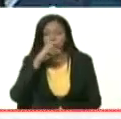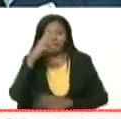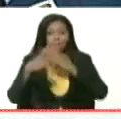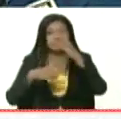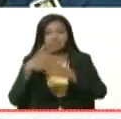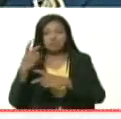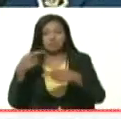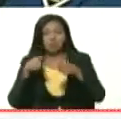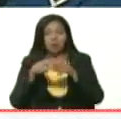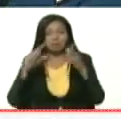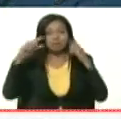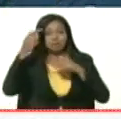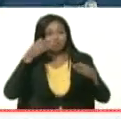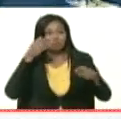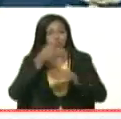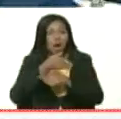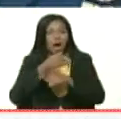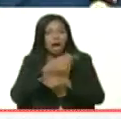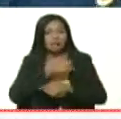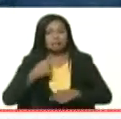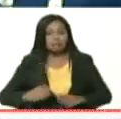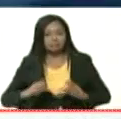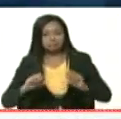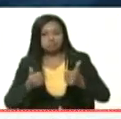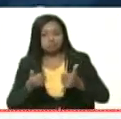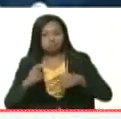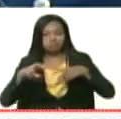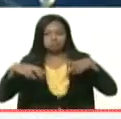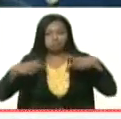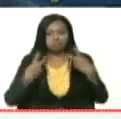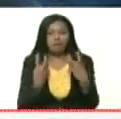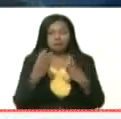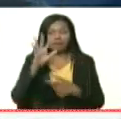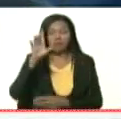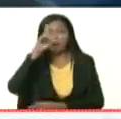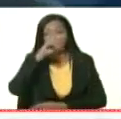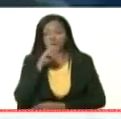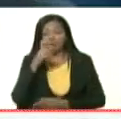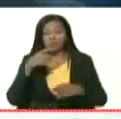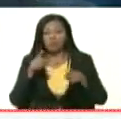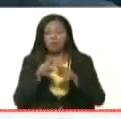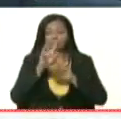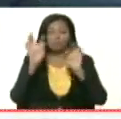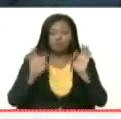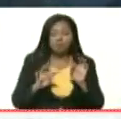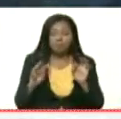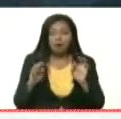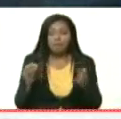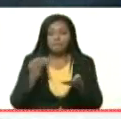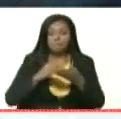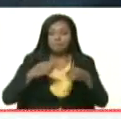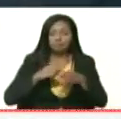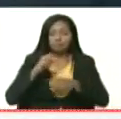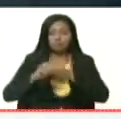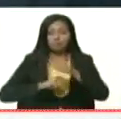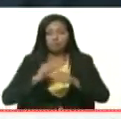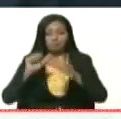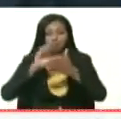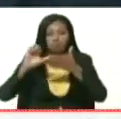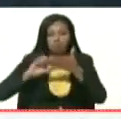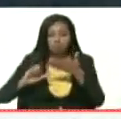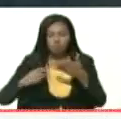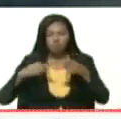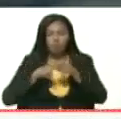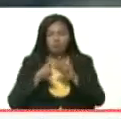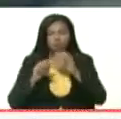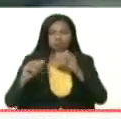del comandante Chávez a la China y al inicio de la nueva era, y 5 años del establecimiento de la asociación estratégica de